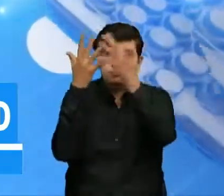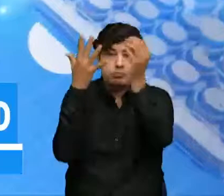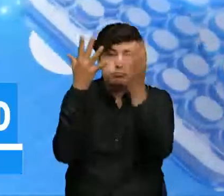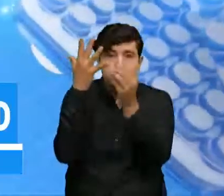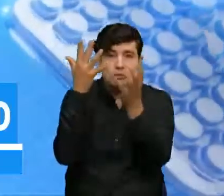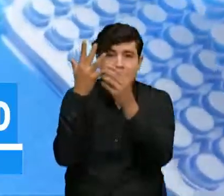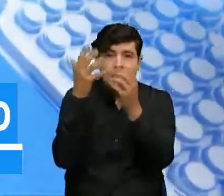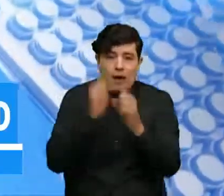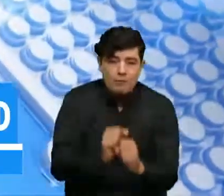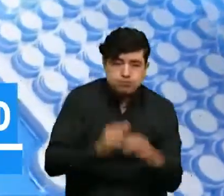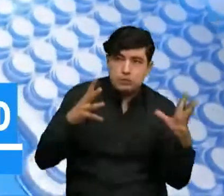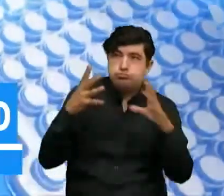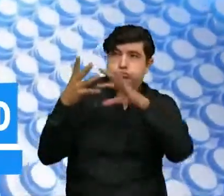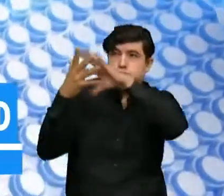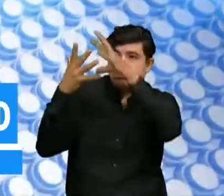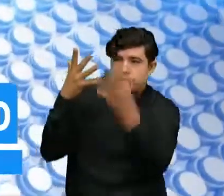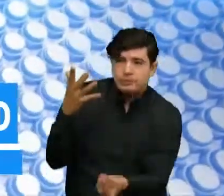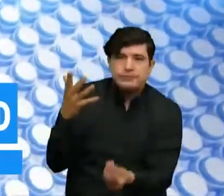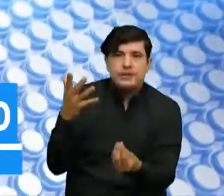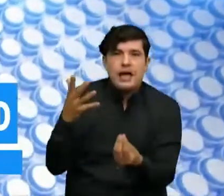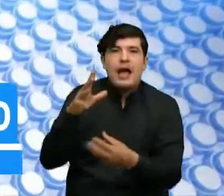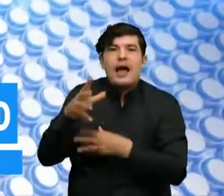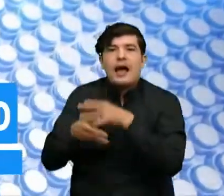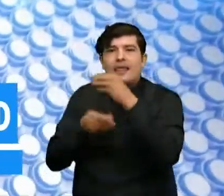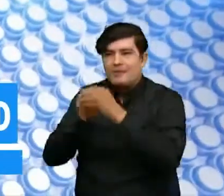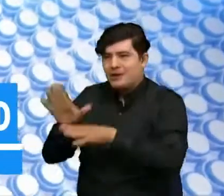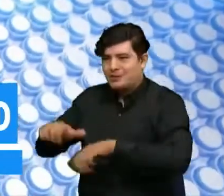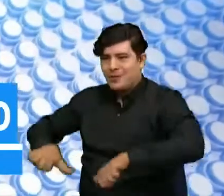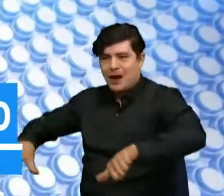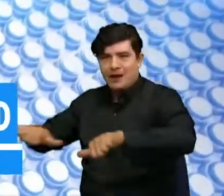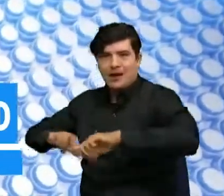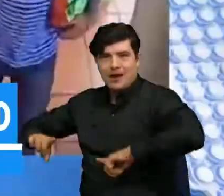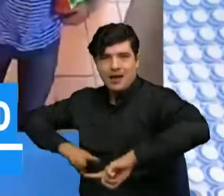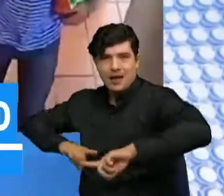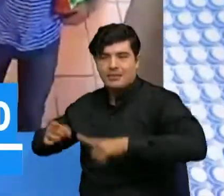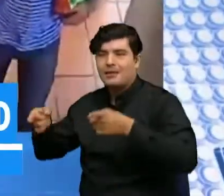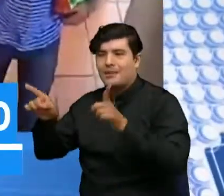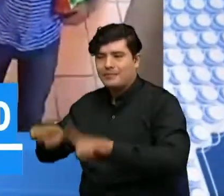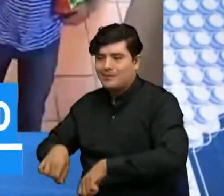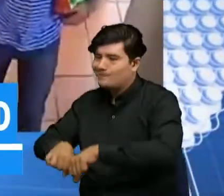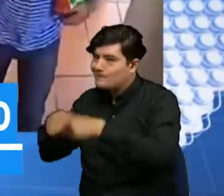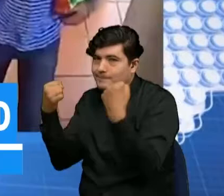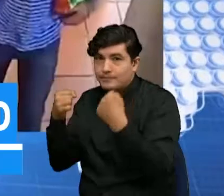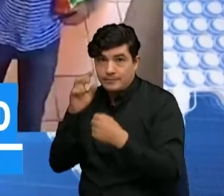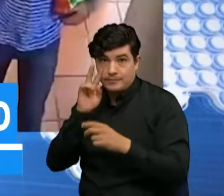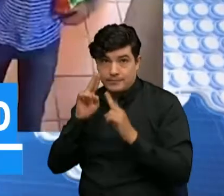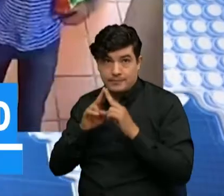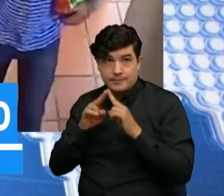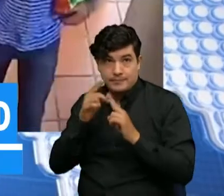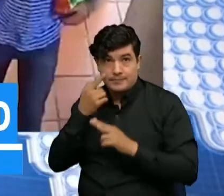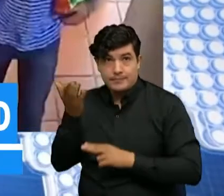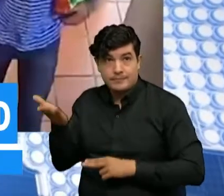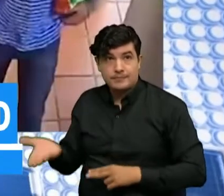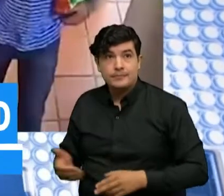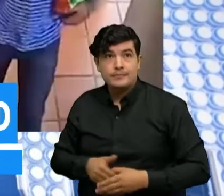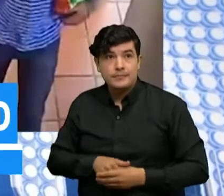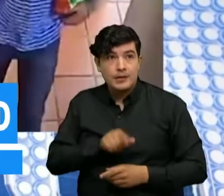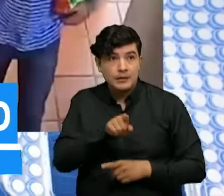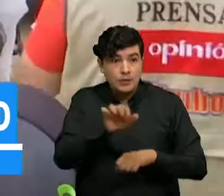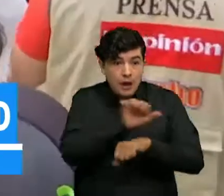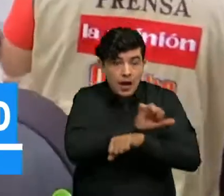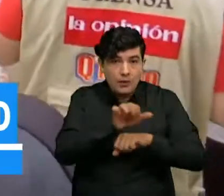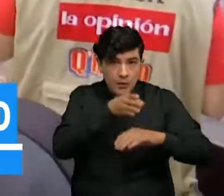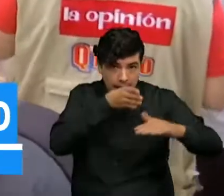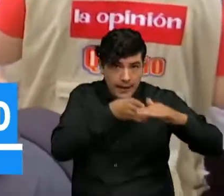explosiva. Asimismo, el área de administración quedó destruida por completo. Estas fueron las cámaras que registraron el momento en el que el vehículo blanco